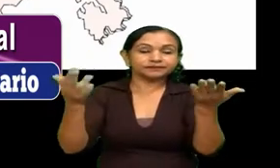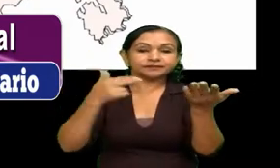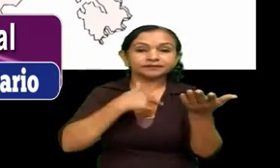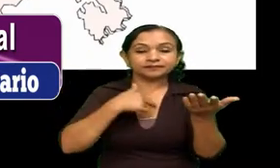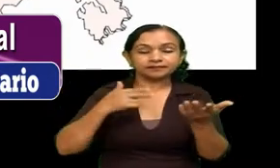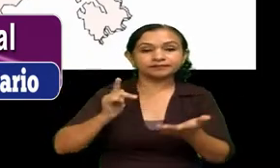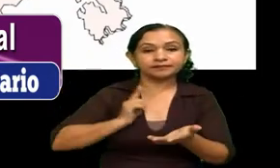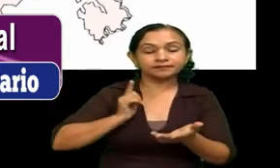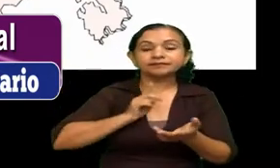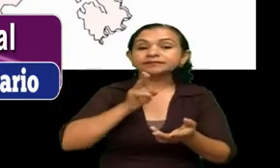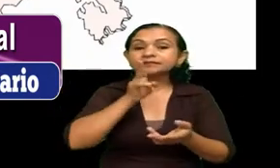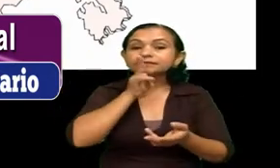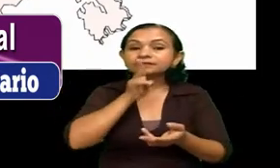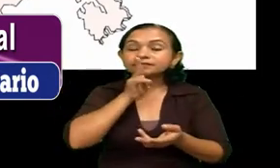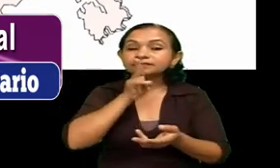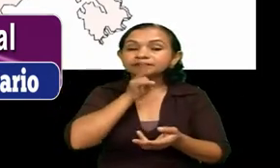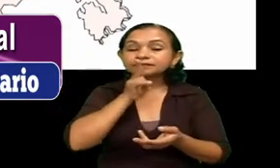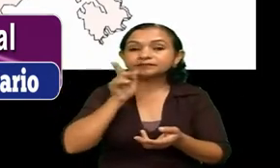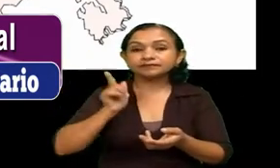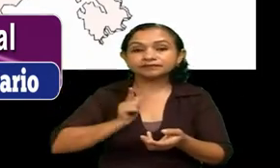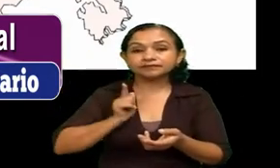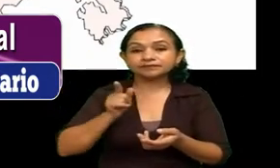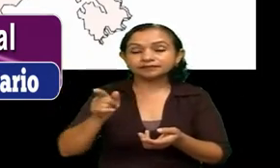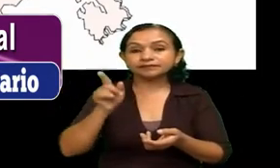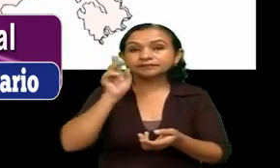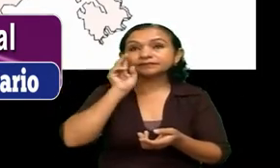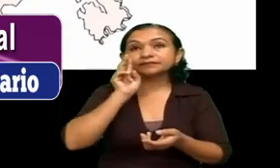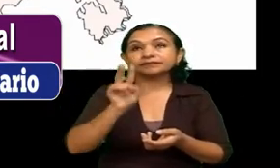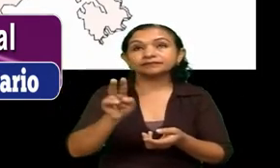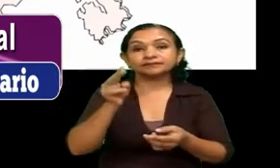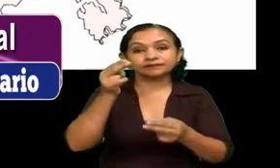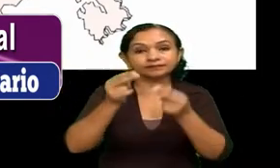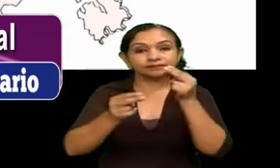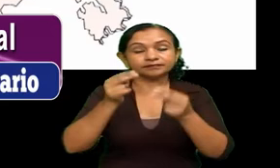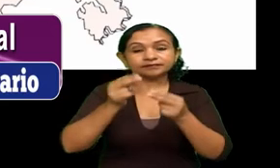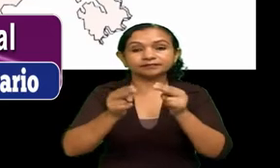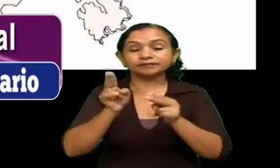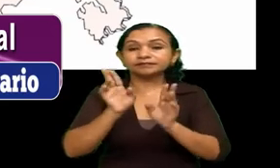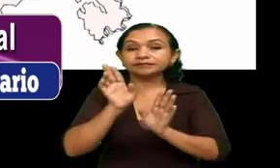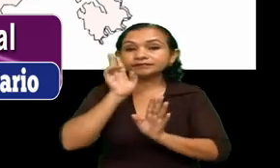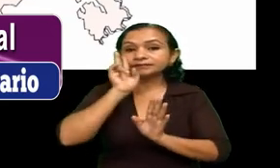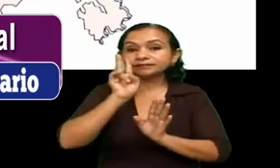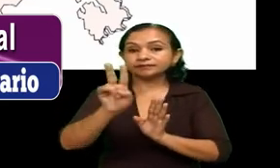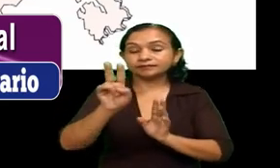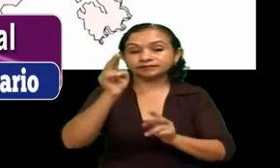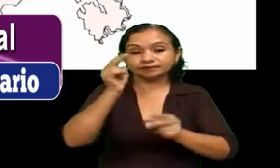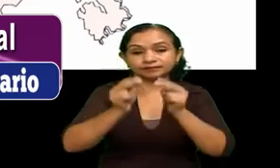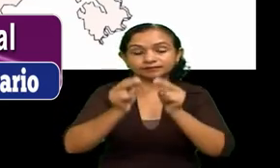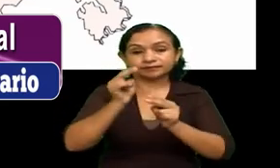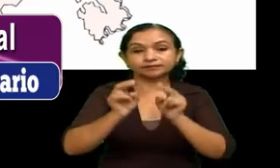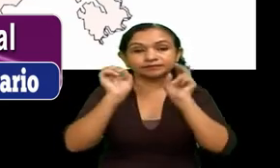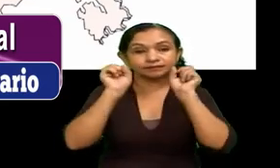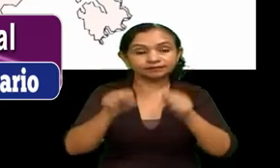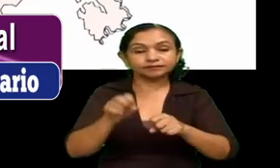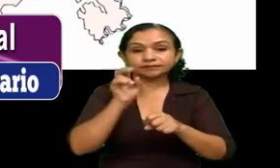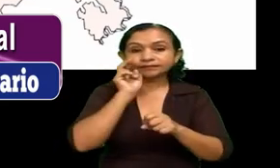tenían en ese momento, si nosotros ahí vemos los datos, si usted ve esos datos, va a poder